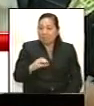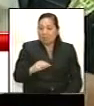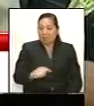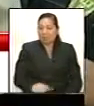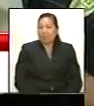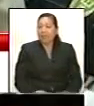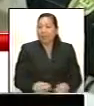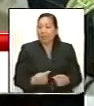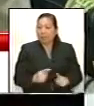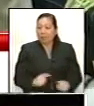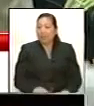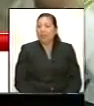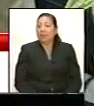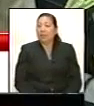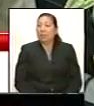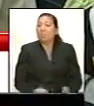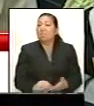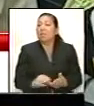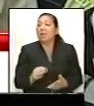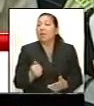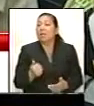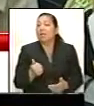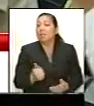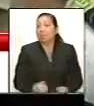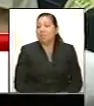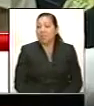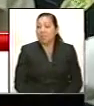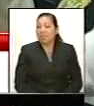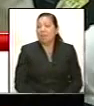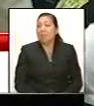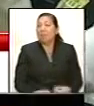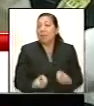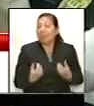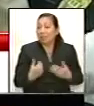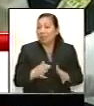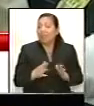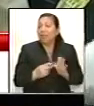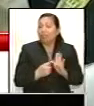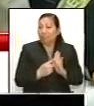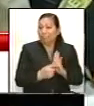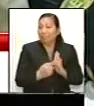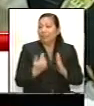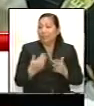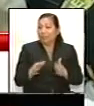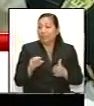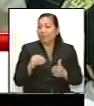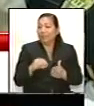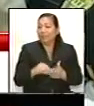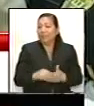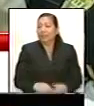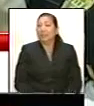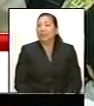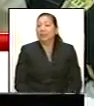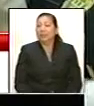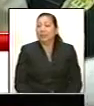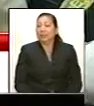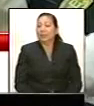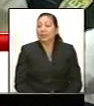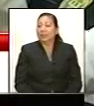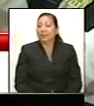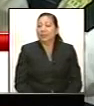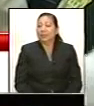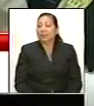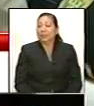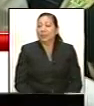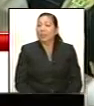que permita la respuesta inmediata, ¿no? Porque además ya está el referente ahí, ¿no? Ya está la plataforma.